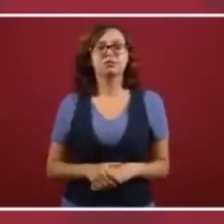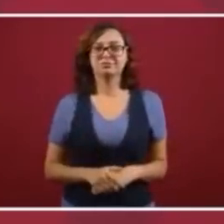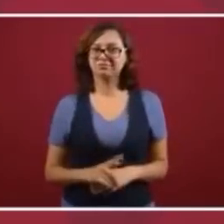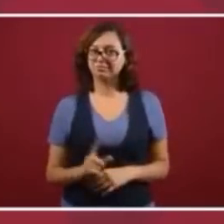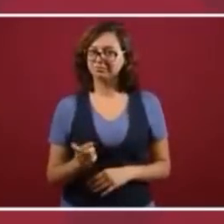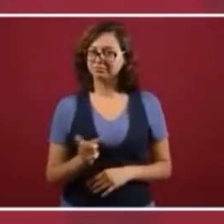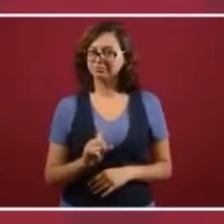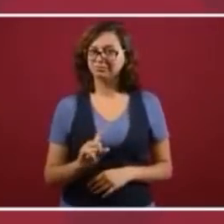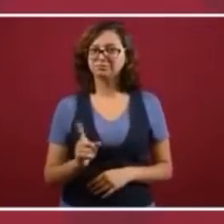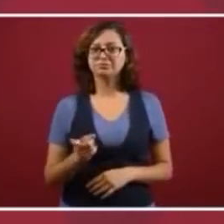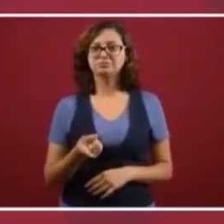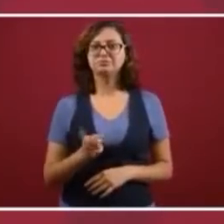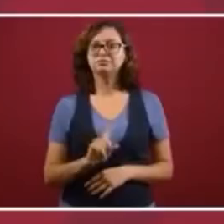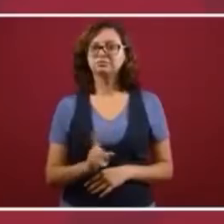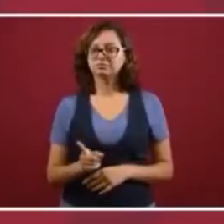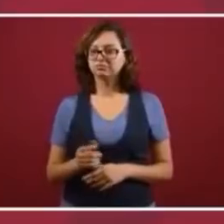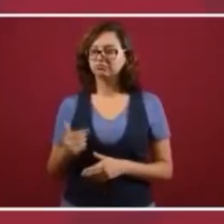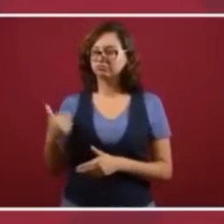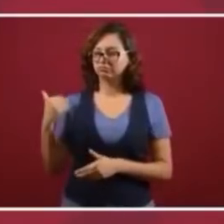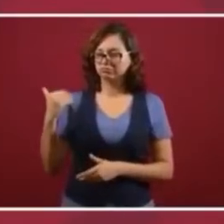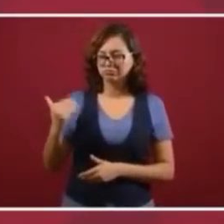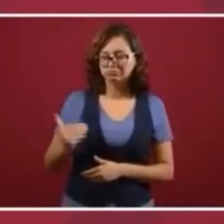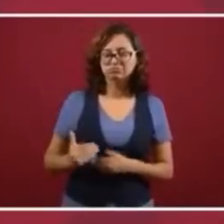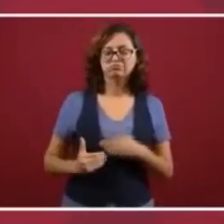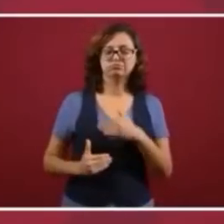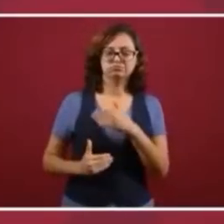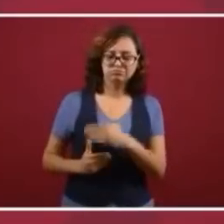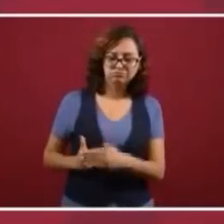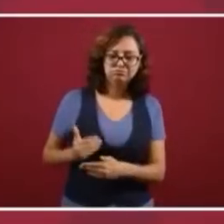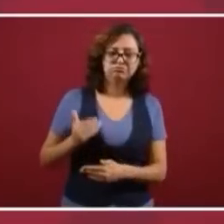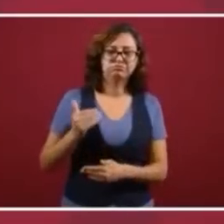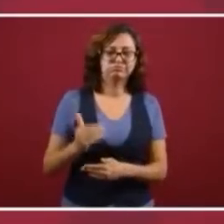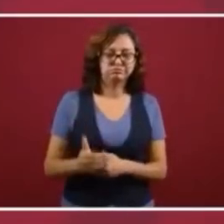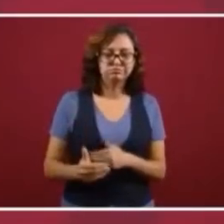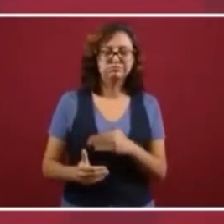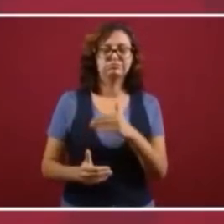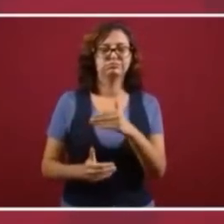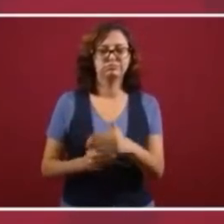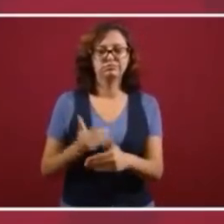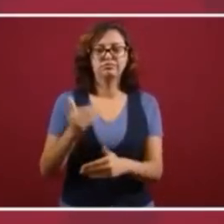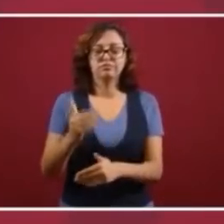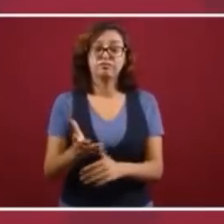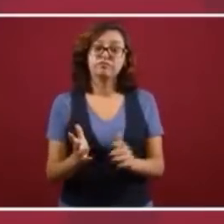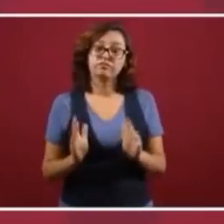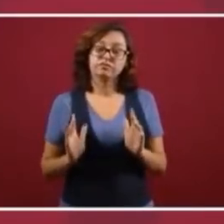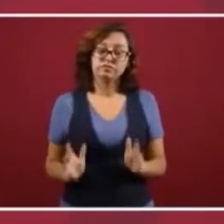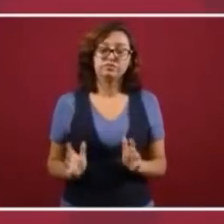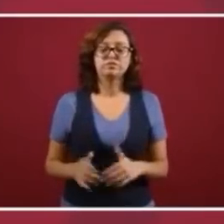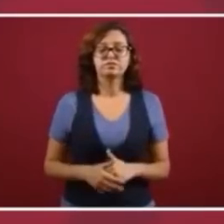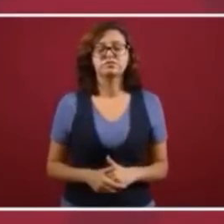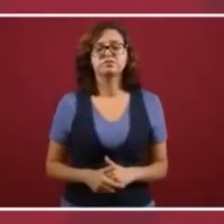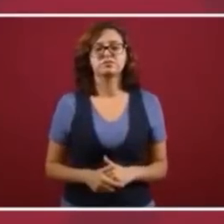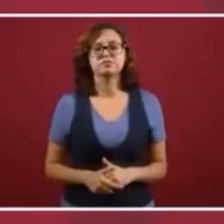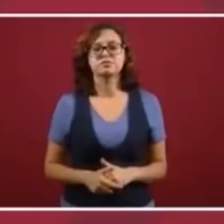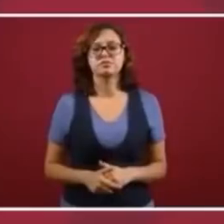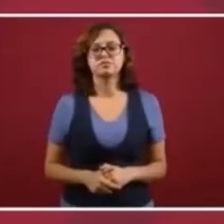No, fue un proceso que se llevó a cabo y bueno,